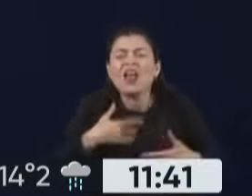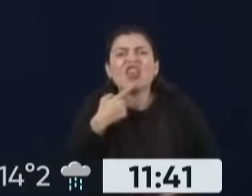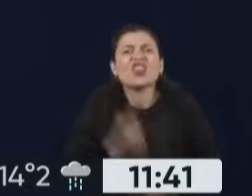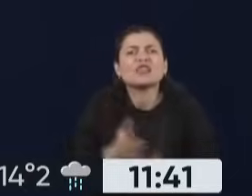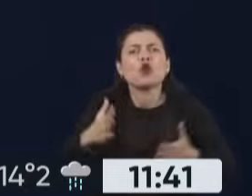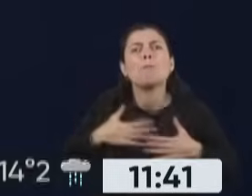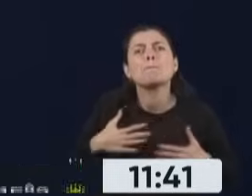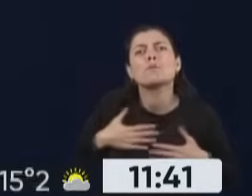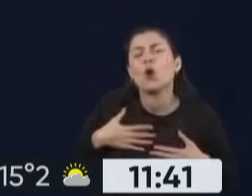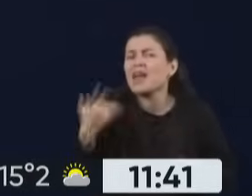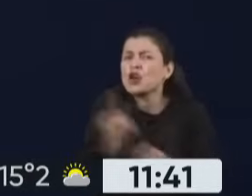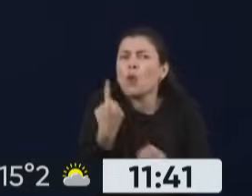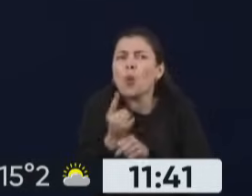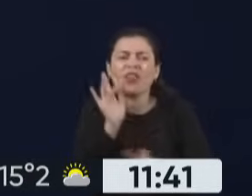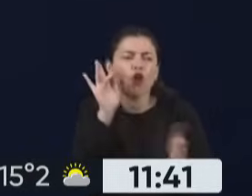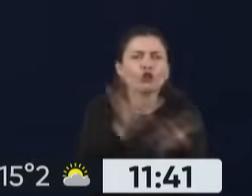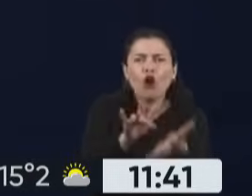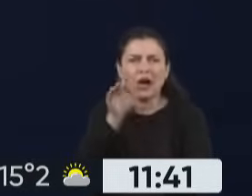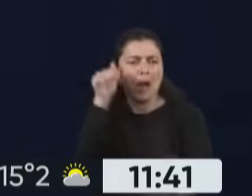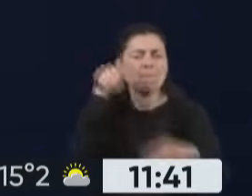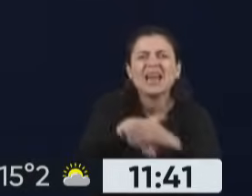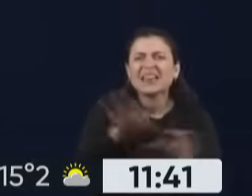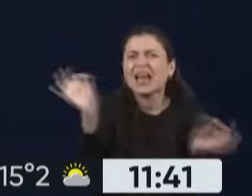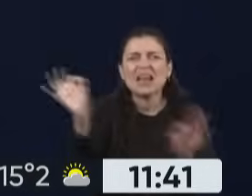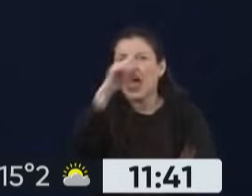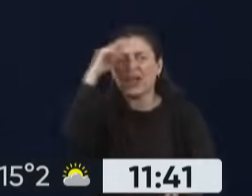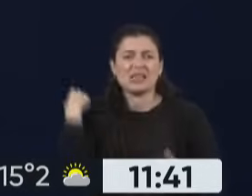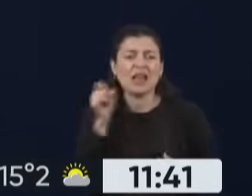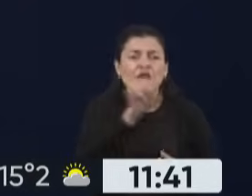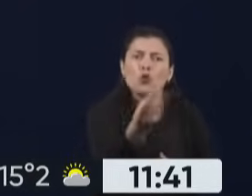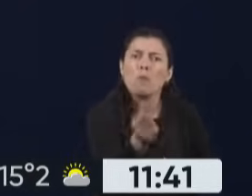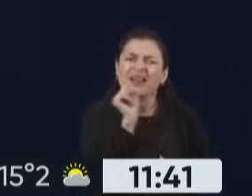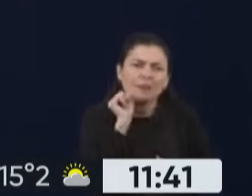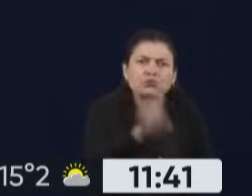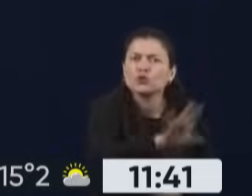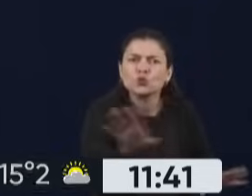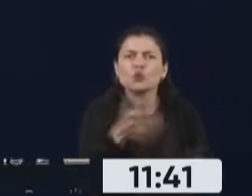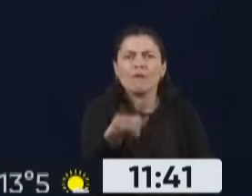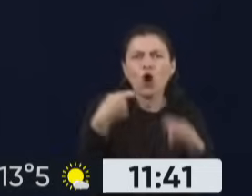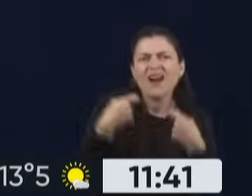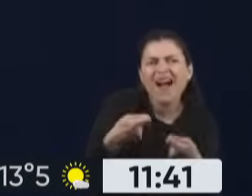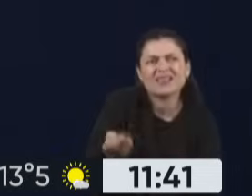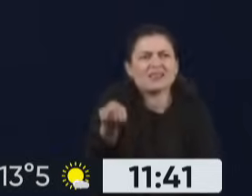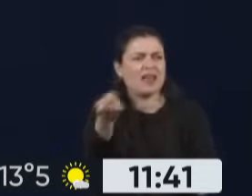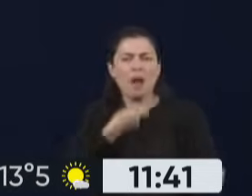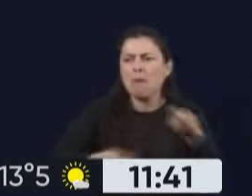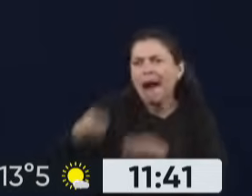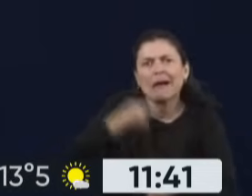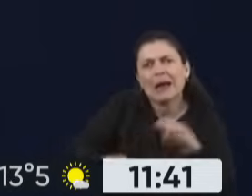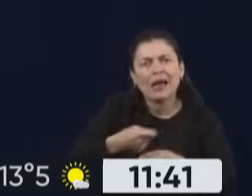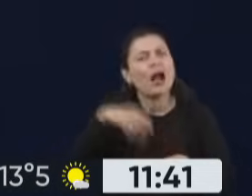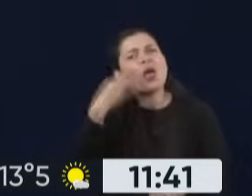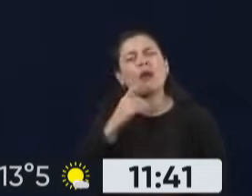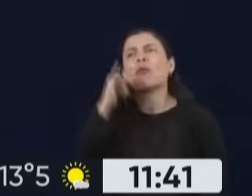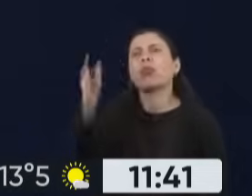es tuyo y no es del Estado. Lo tuyo es tuyo y podés gastarlo y usarlo como quieras, sin tener que andar demostrando a